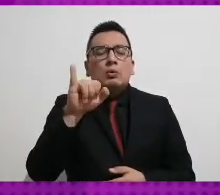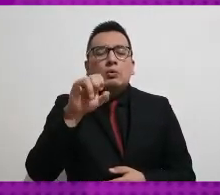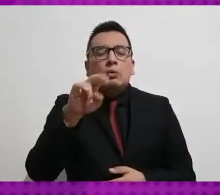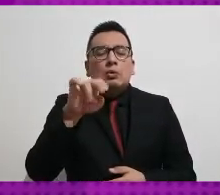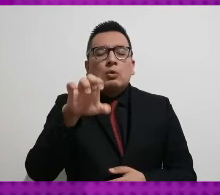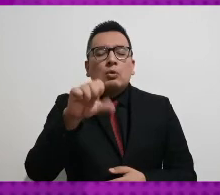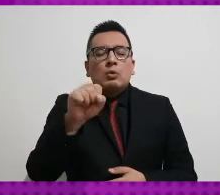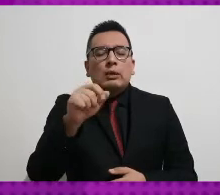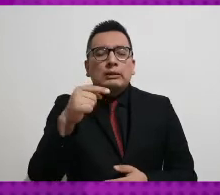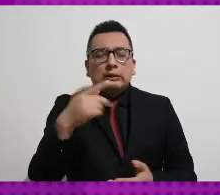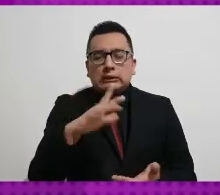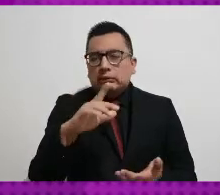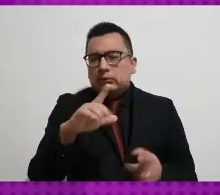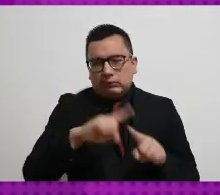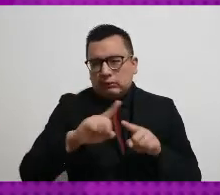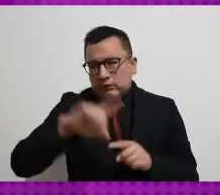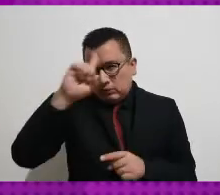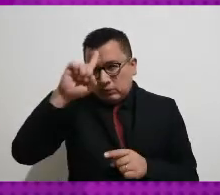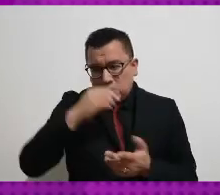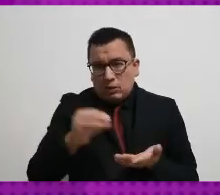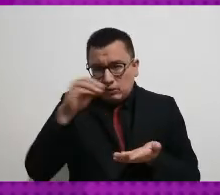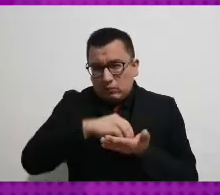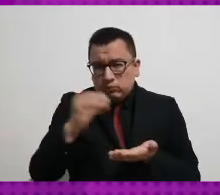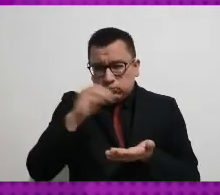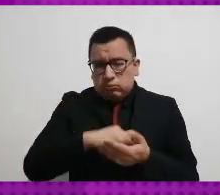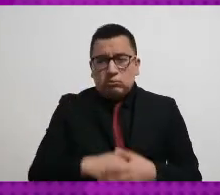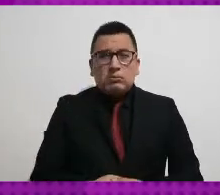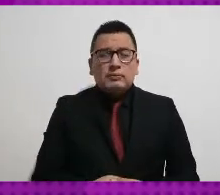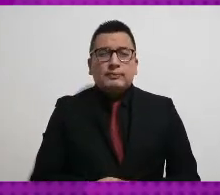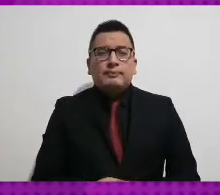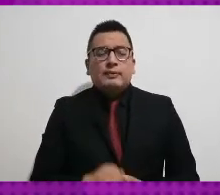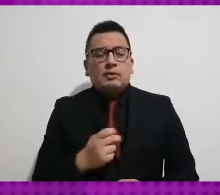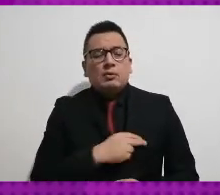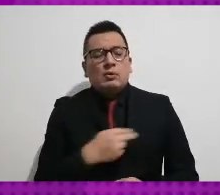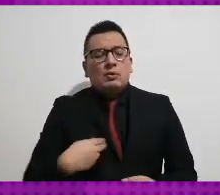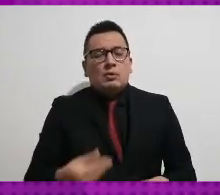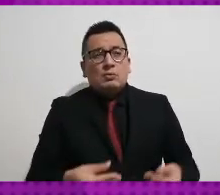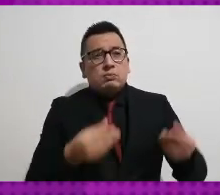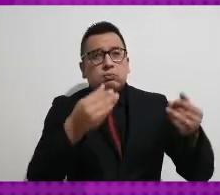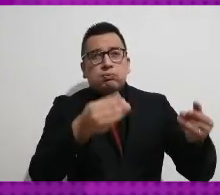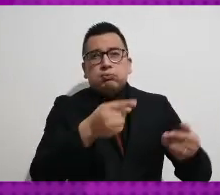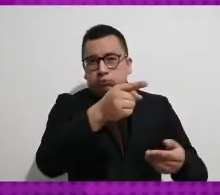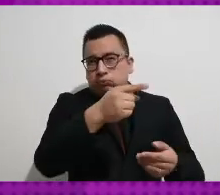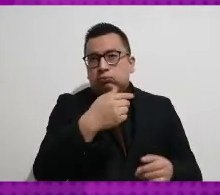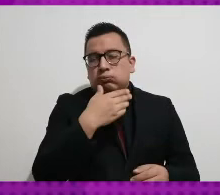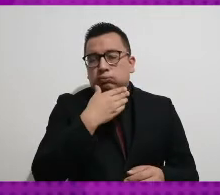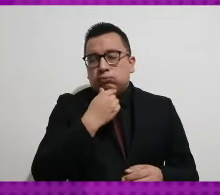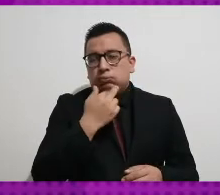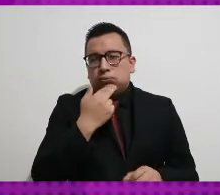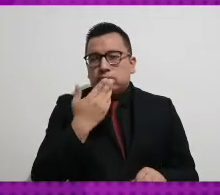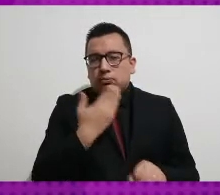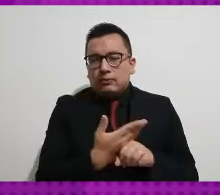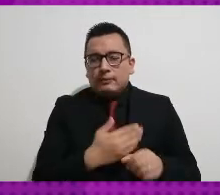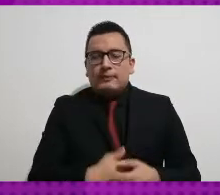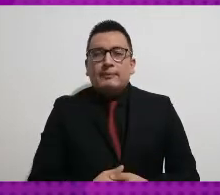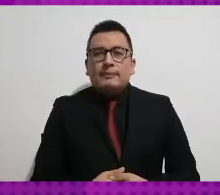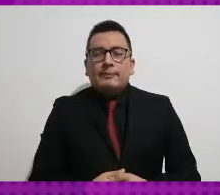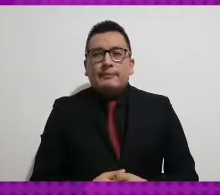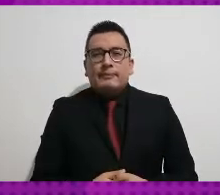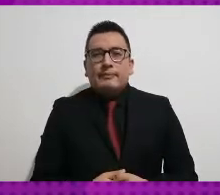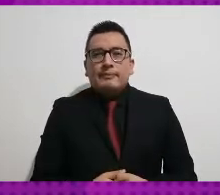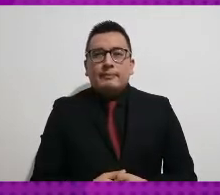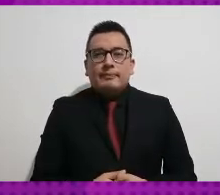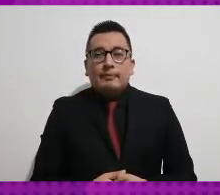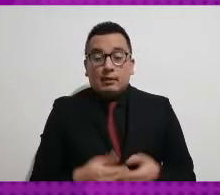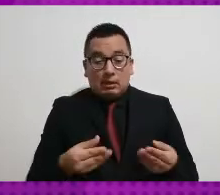serie de observaciones que se van integrando en un informe que se entrega al Contralor. Este